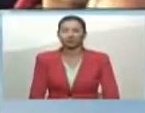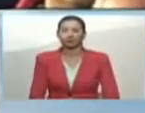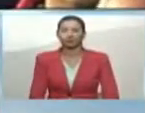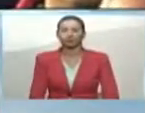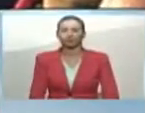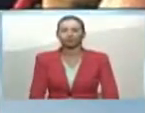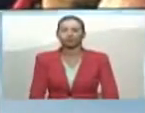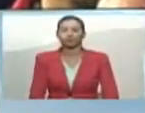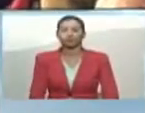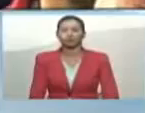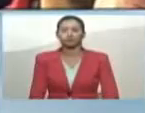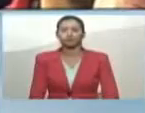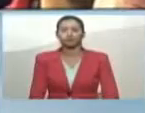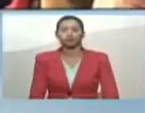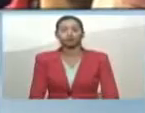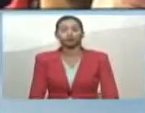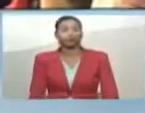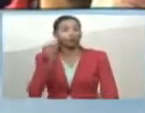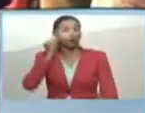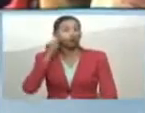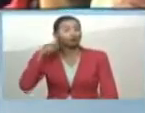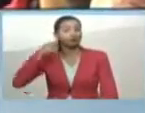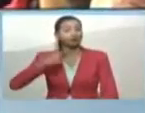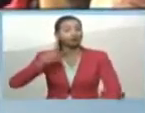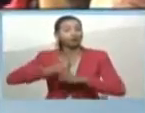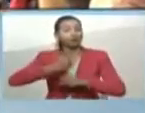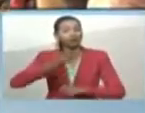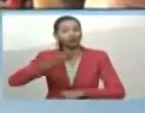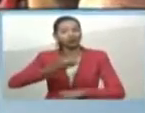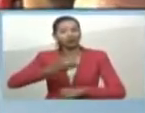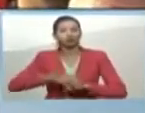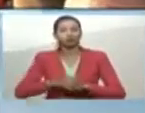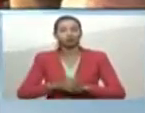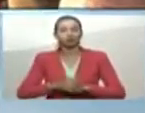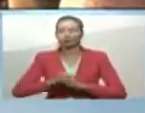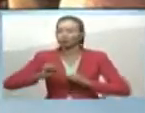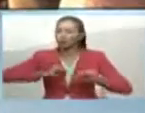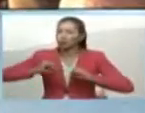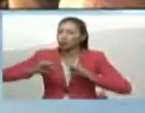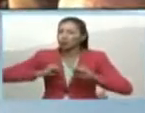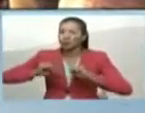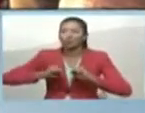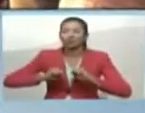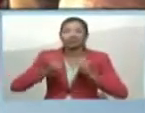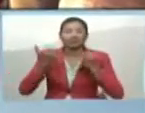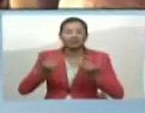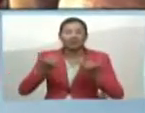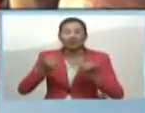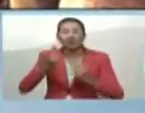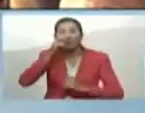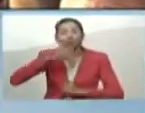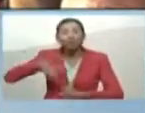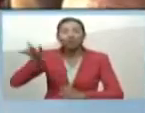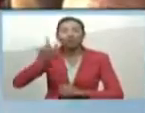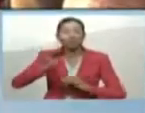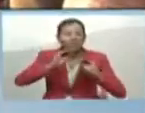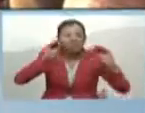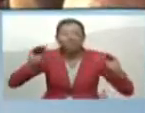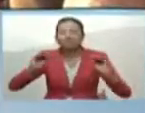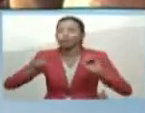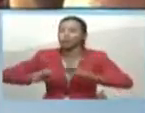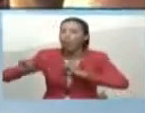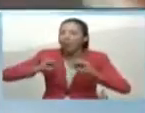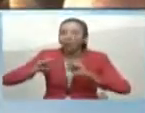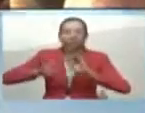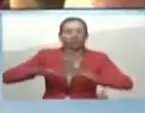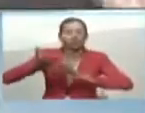Tenemos un rol fundamental y es la movilización inmediata del pueblo venezolano, de la